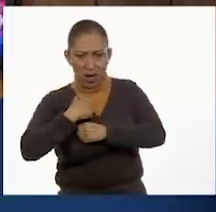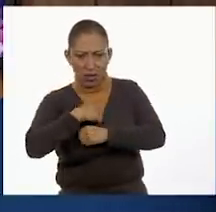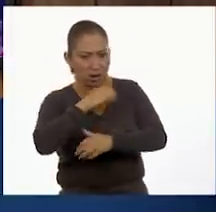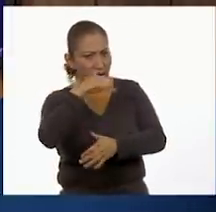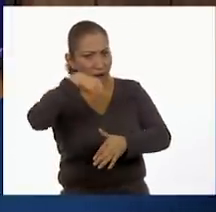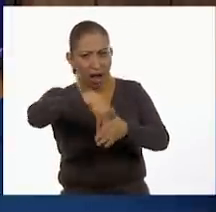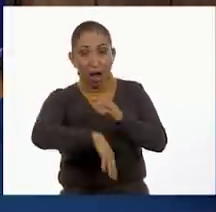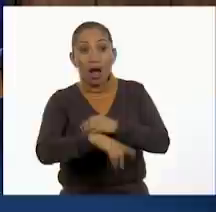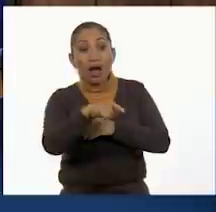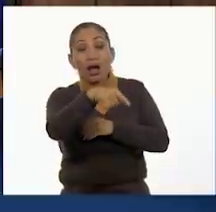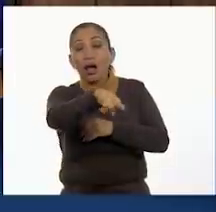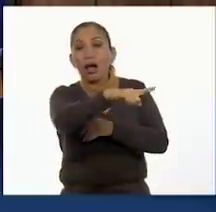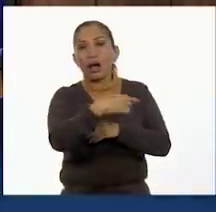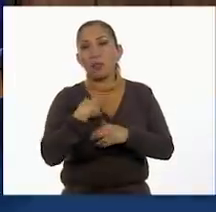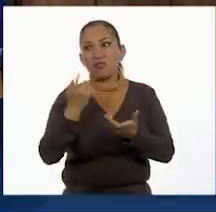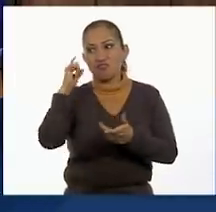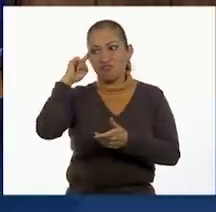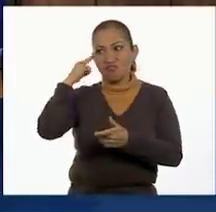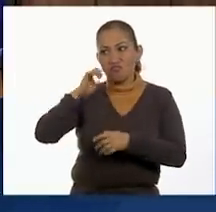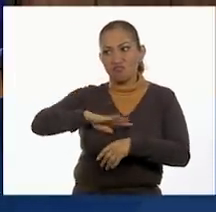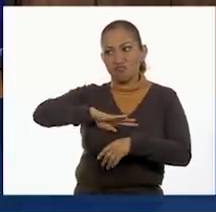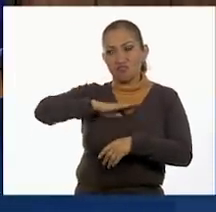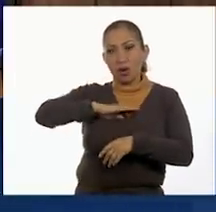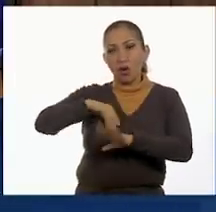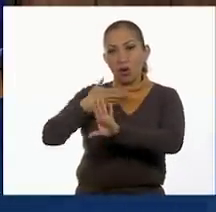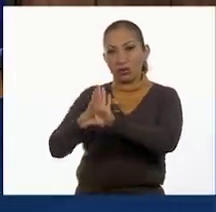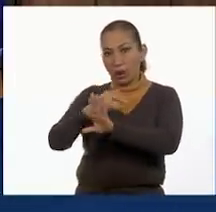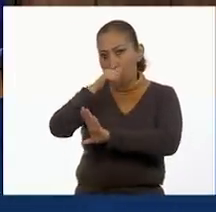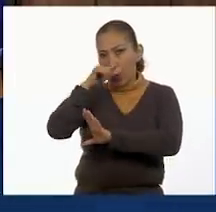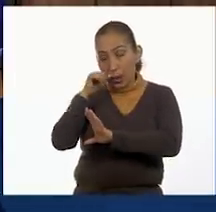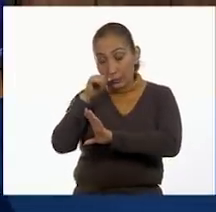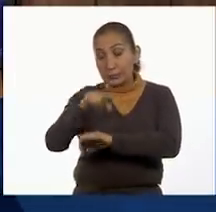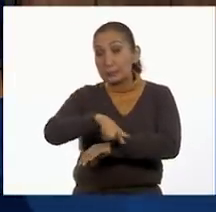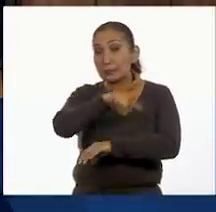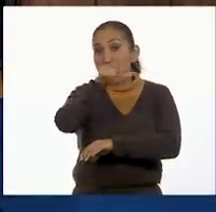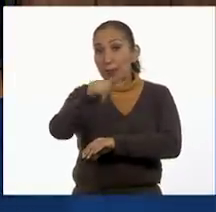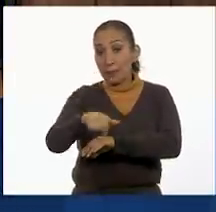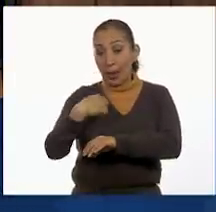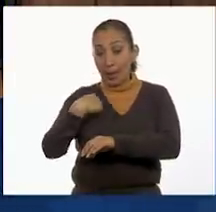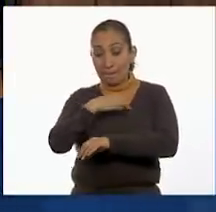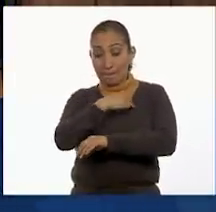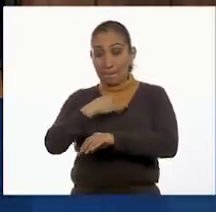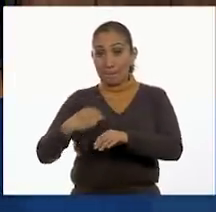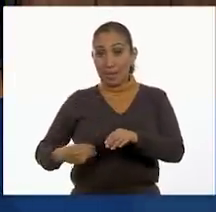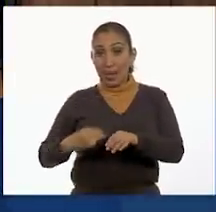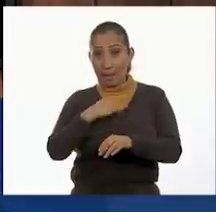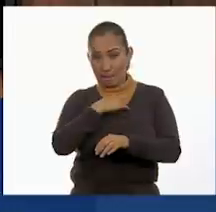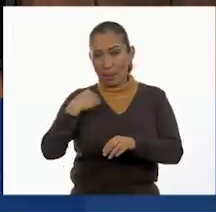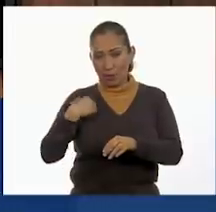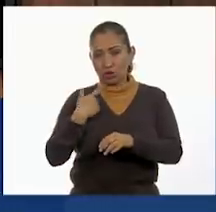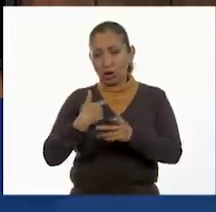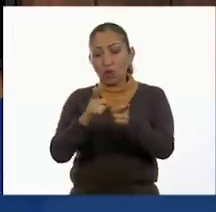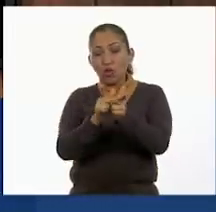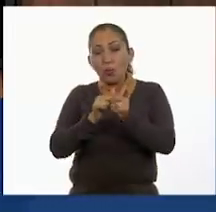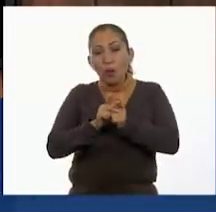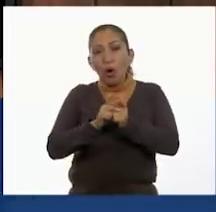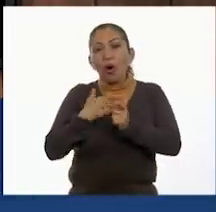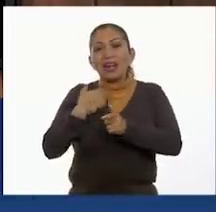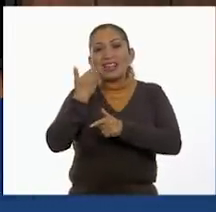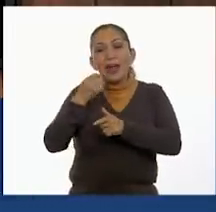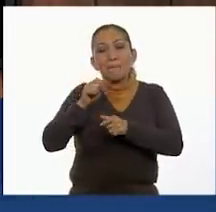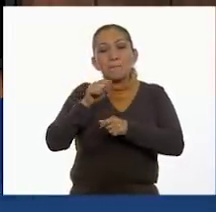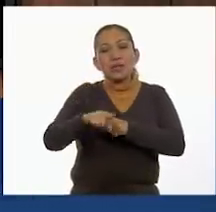militares, lo que provocó su descontento. Por otro lado, los miembros del Partido Conservador que habían apoyado